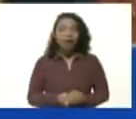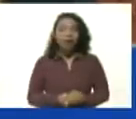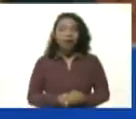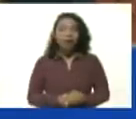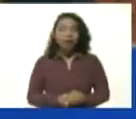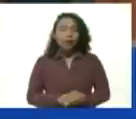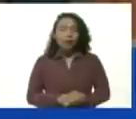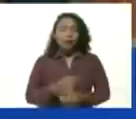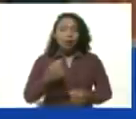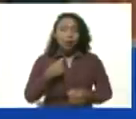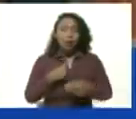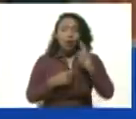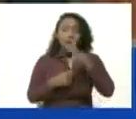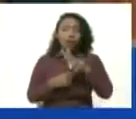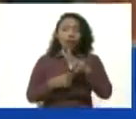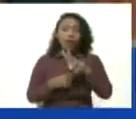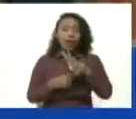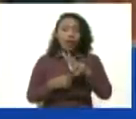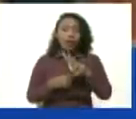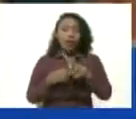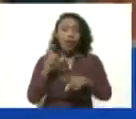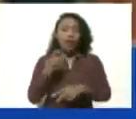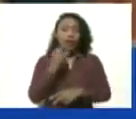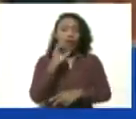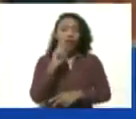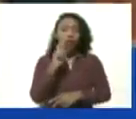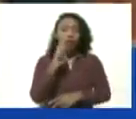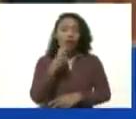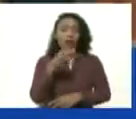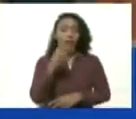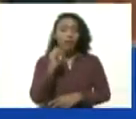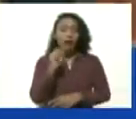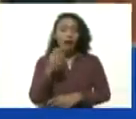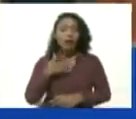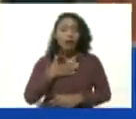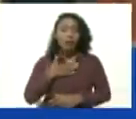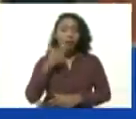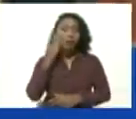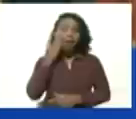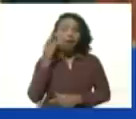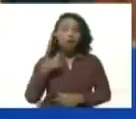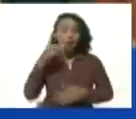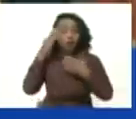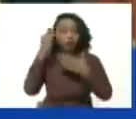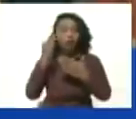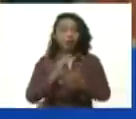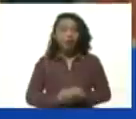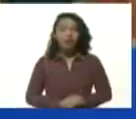Desde que lo vi le dije, Giuseppe Vincenzo, y él me dijo, así me decía mi mamá cuando lo saludé.